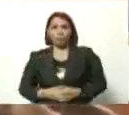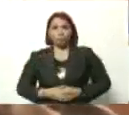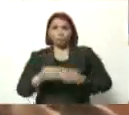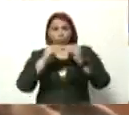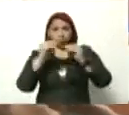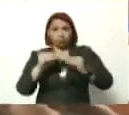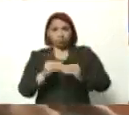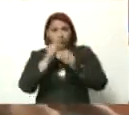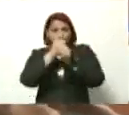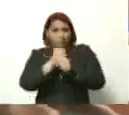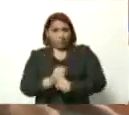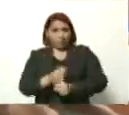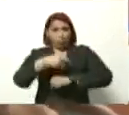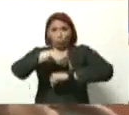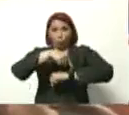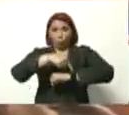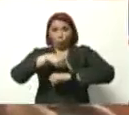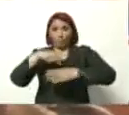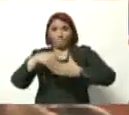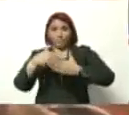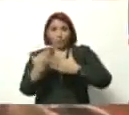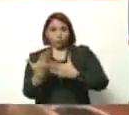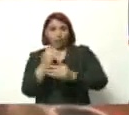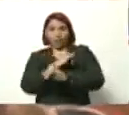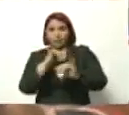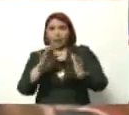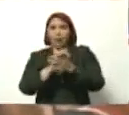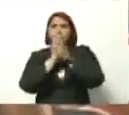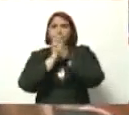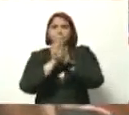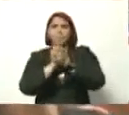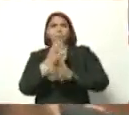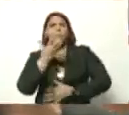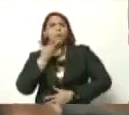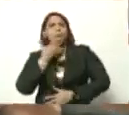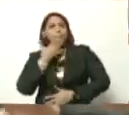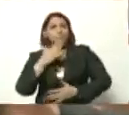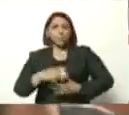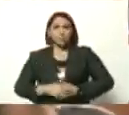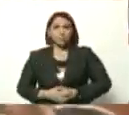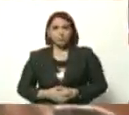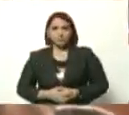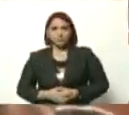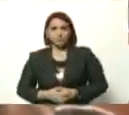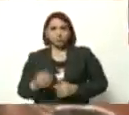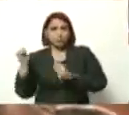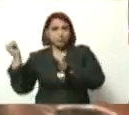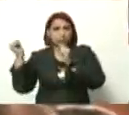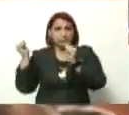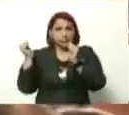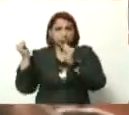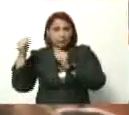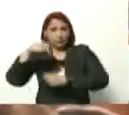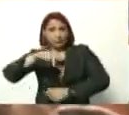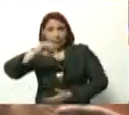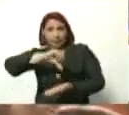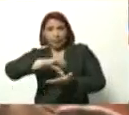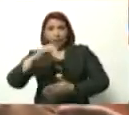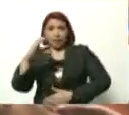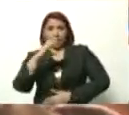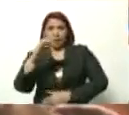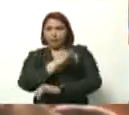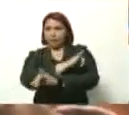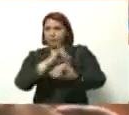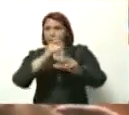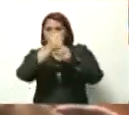esperar a las horas de la madrugada ya los compañeros de por ejemplo las cofradías de san juan bautista aquí en caracas nos han anunciado que les